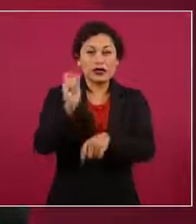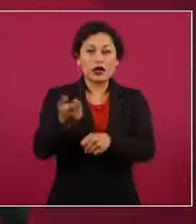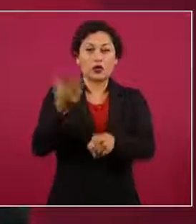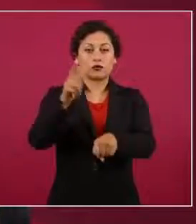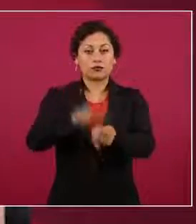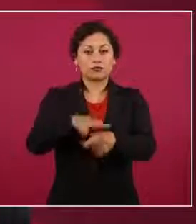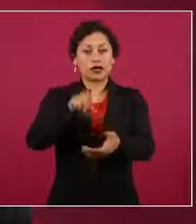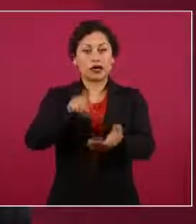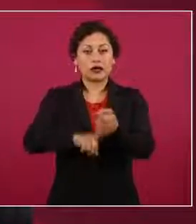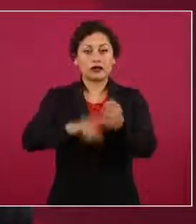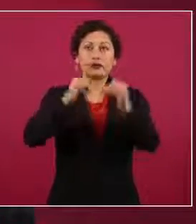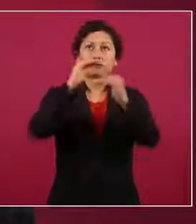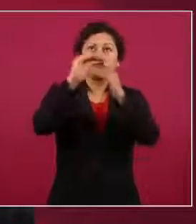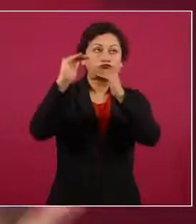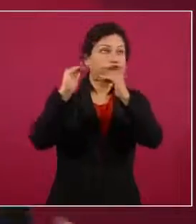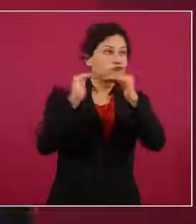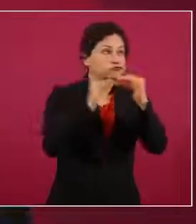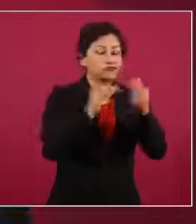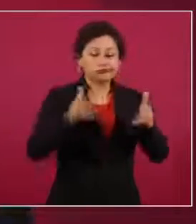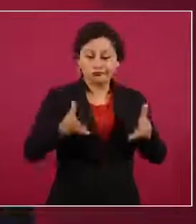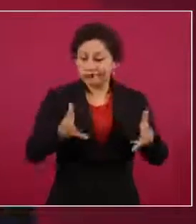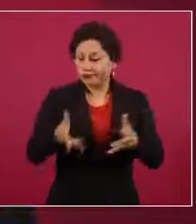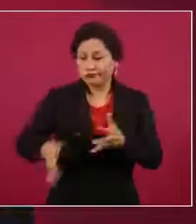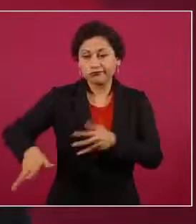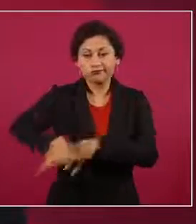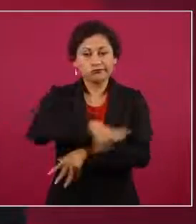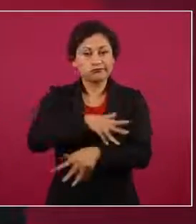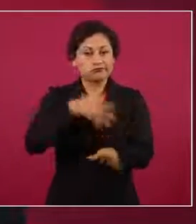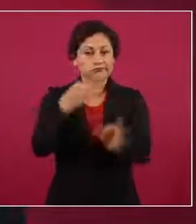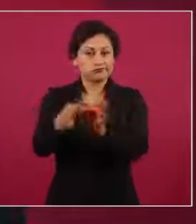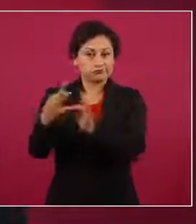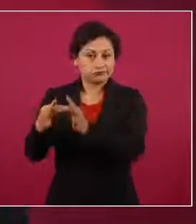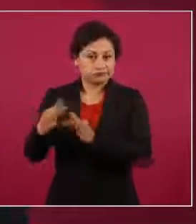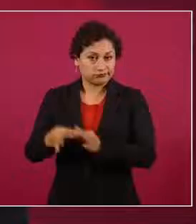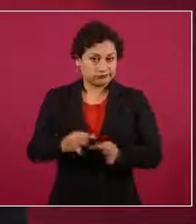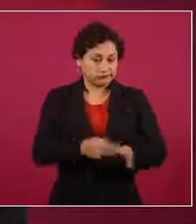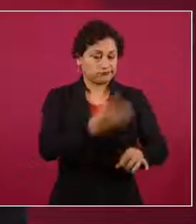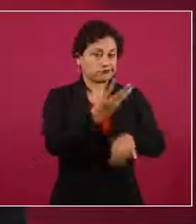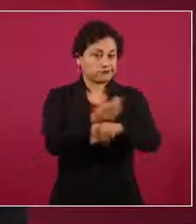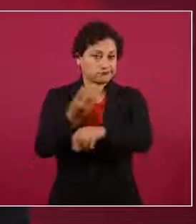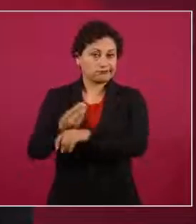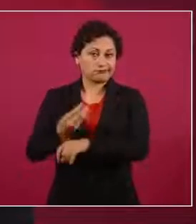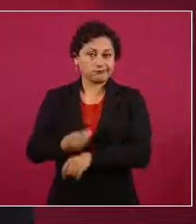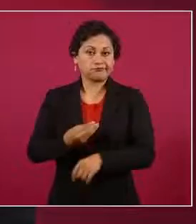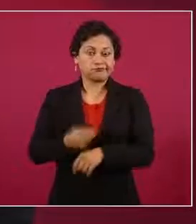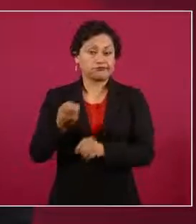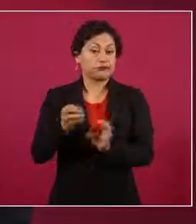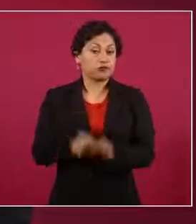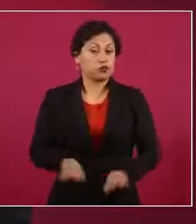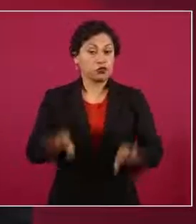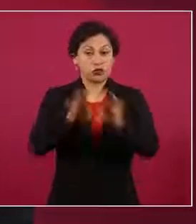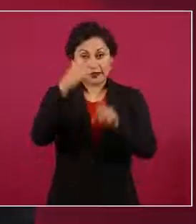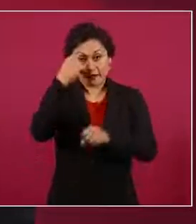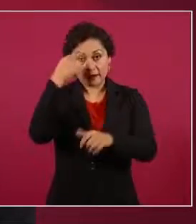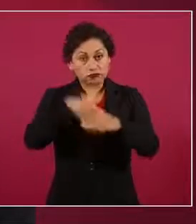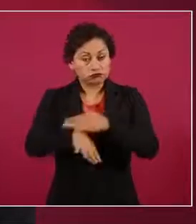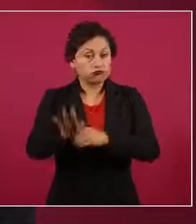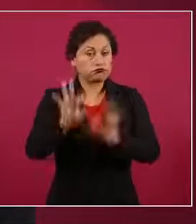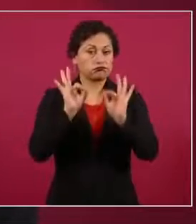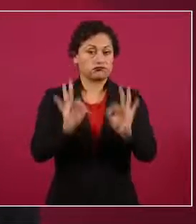bardas perimetrales, cosas elementales pero fundamentales para la operación de una unidad. Y en el caso del